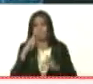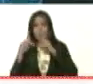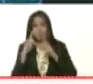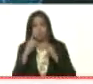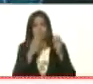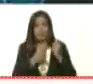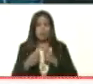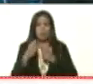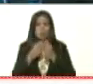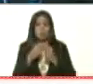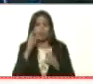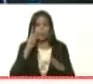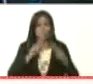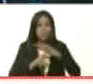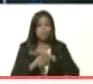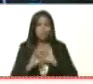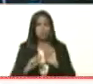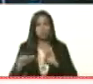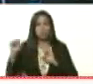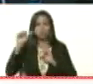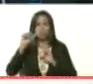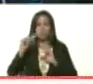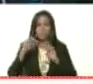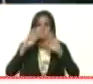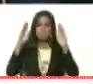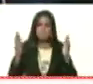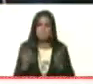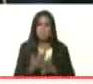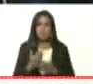económica, en visión, del más alto nivel del mundo.